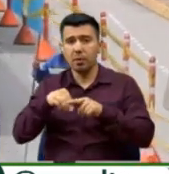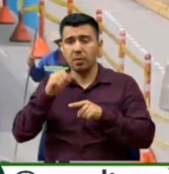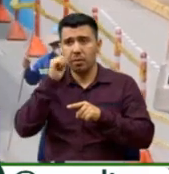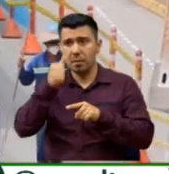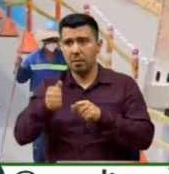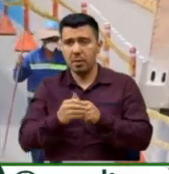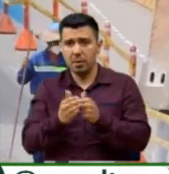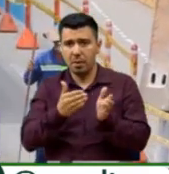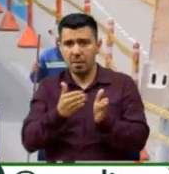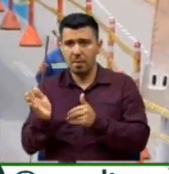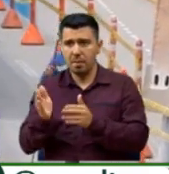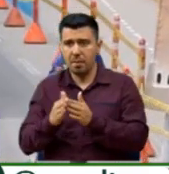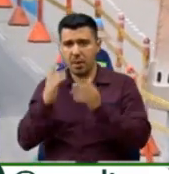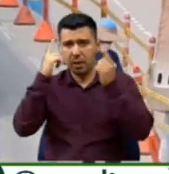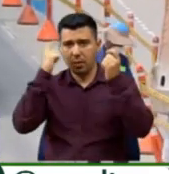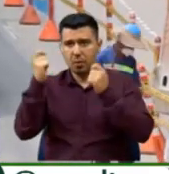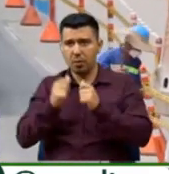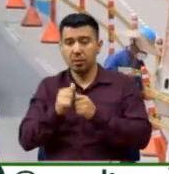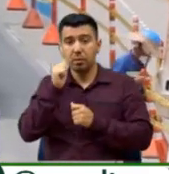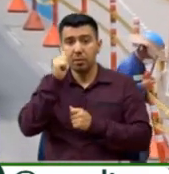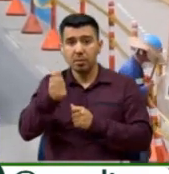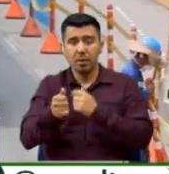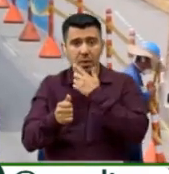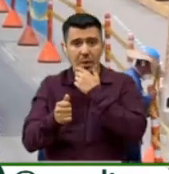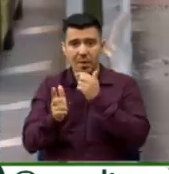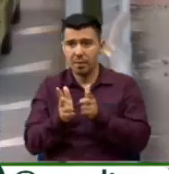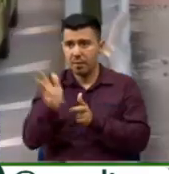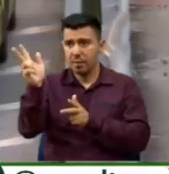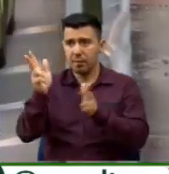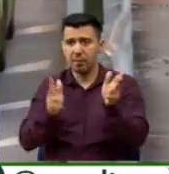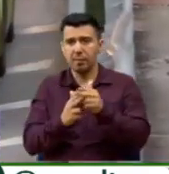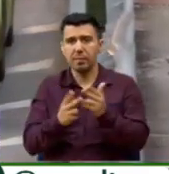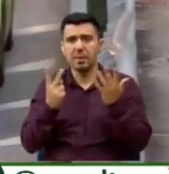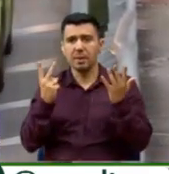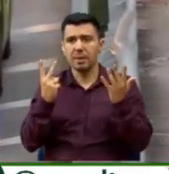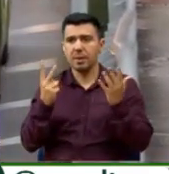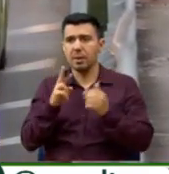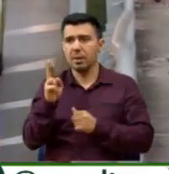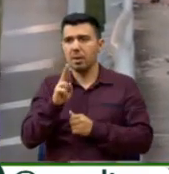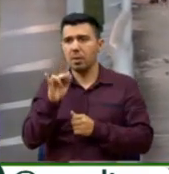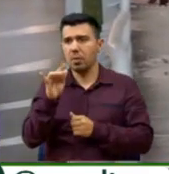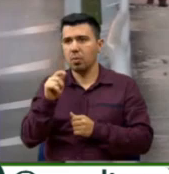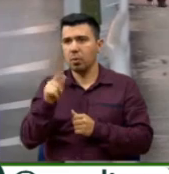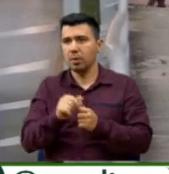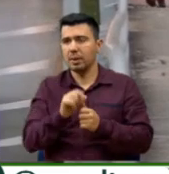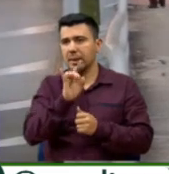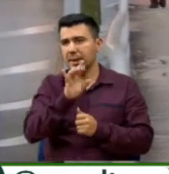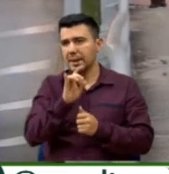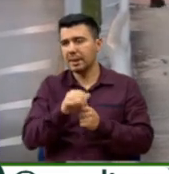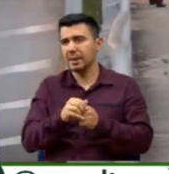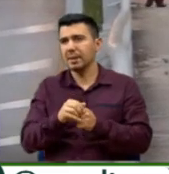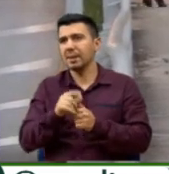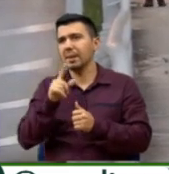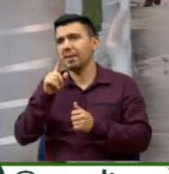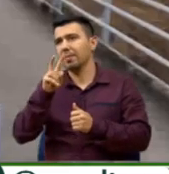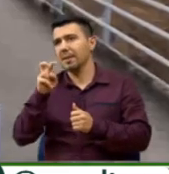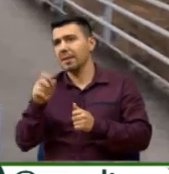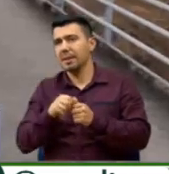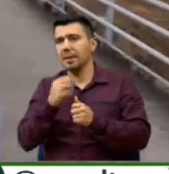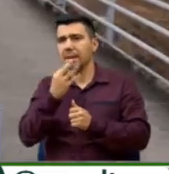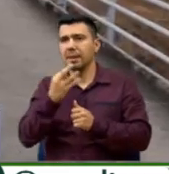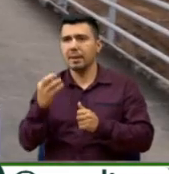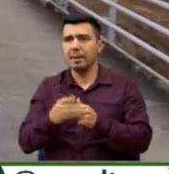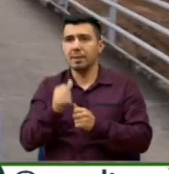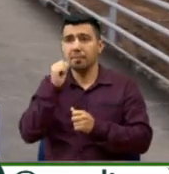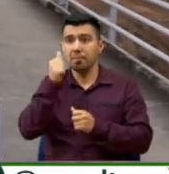plan de contingencia donde se desviarán 7 rutas de las carreras 15, 21, 27 y 33. Según